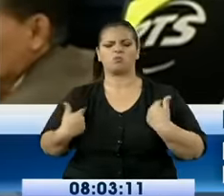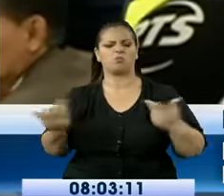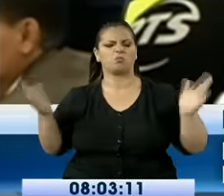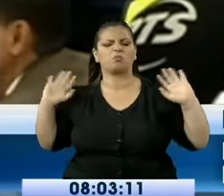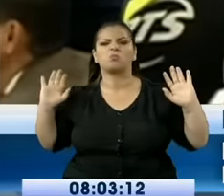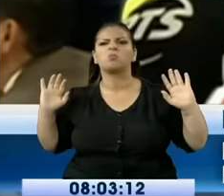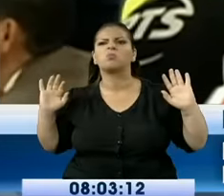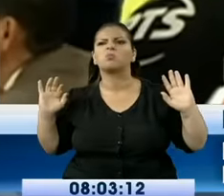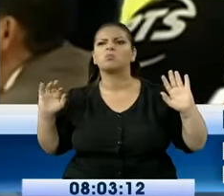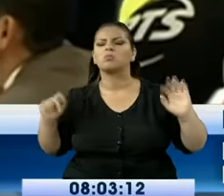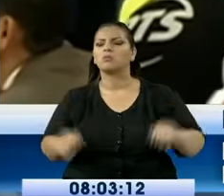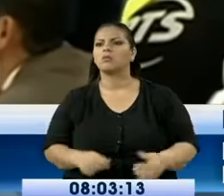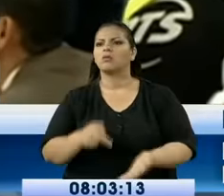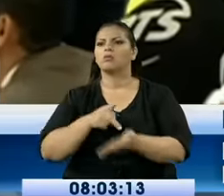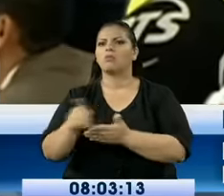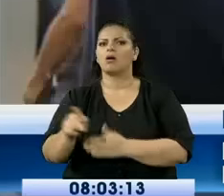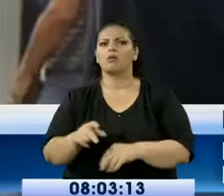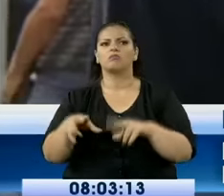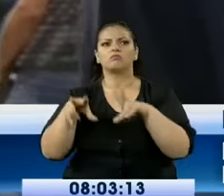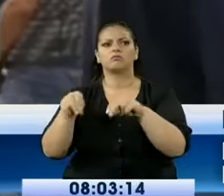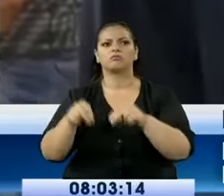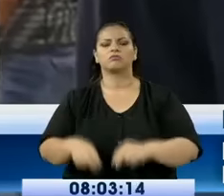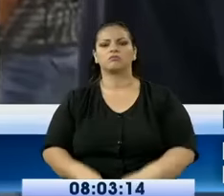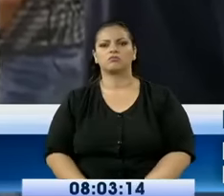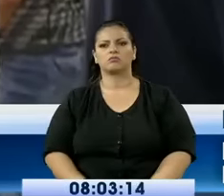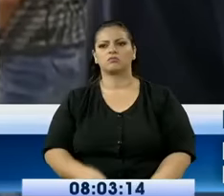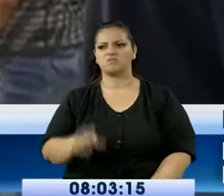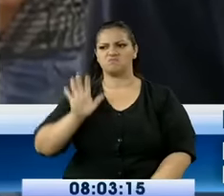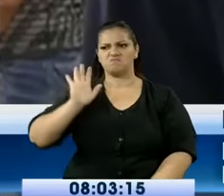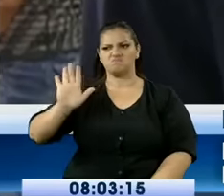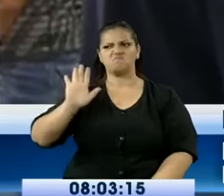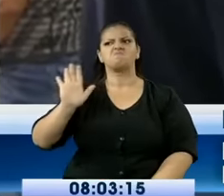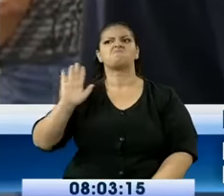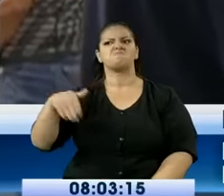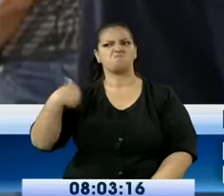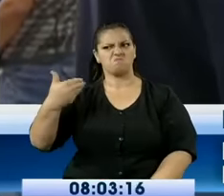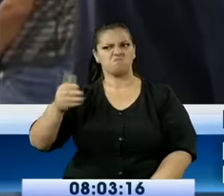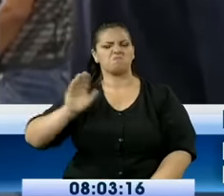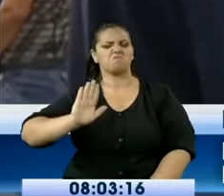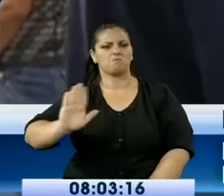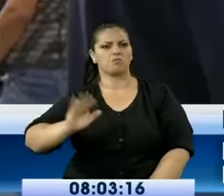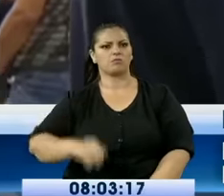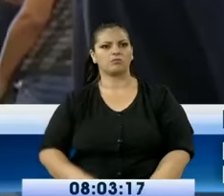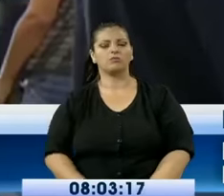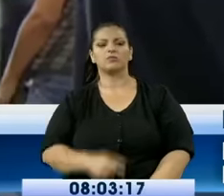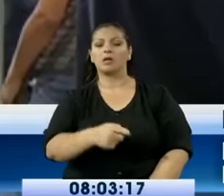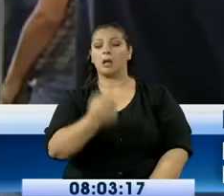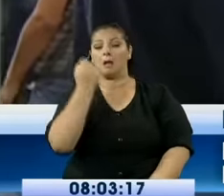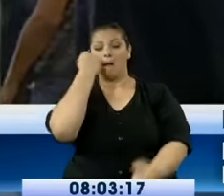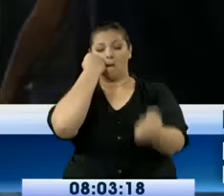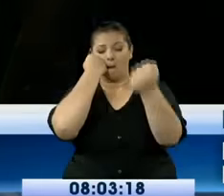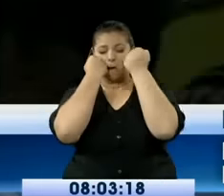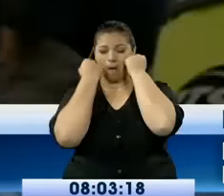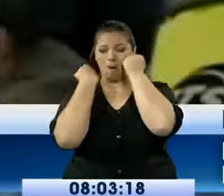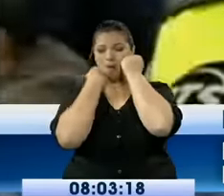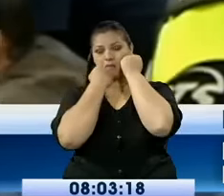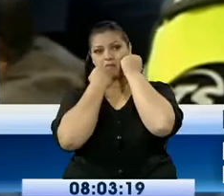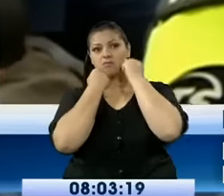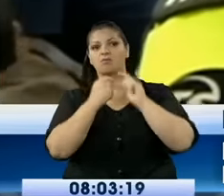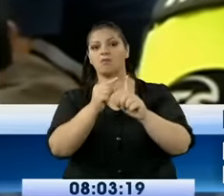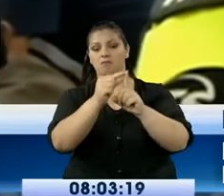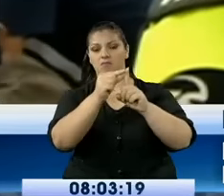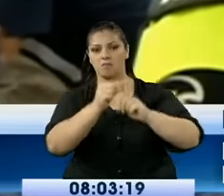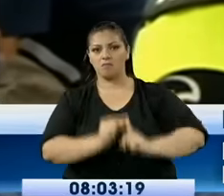con quién nos habíamos metido. E indica que recibió ataques físicos y verbales por parte de la joven. Al